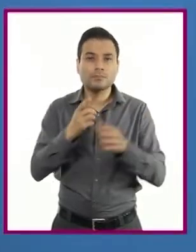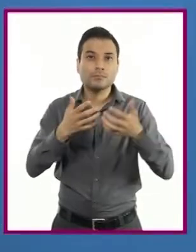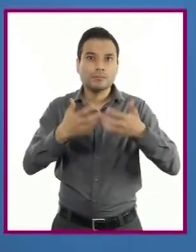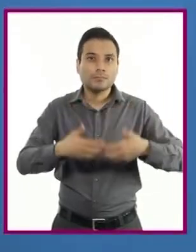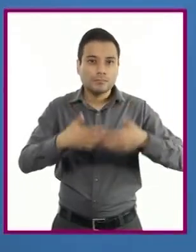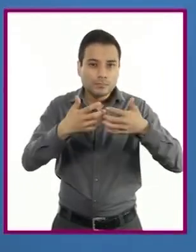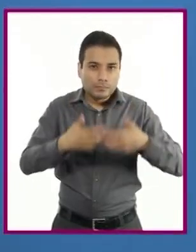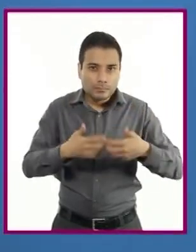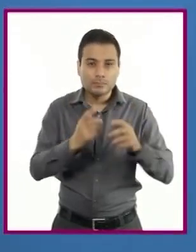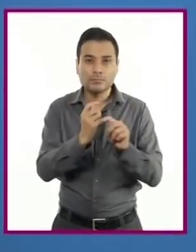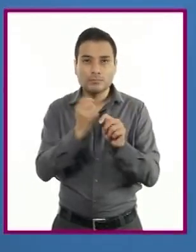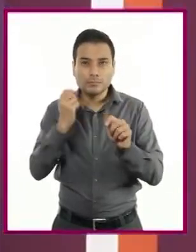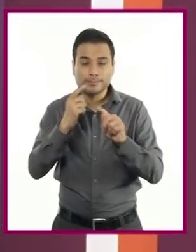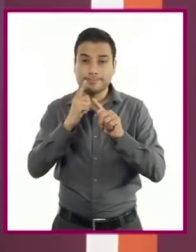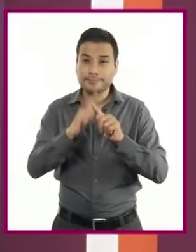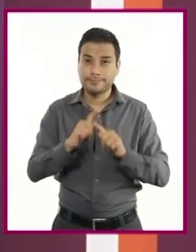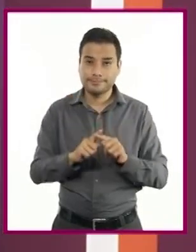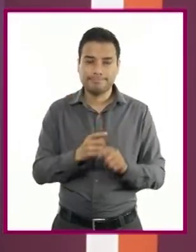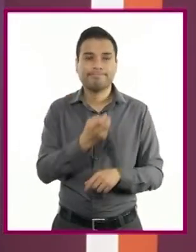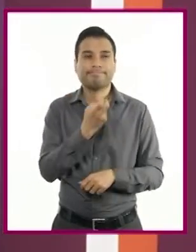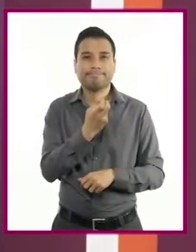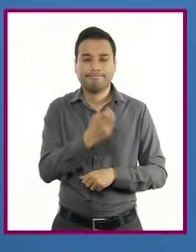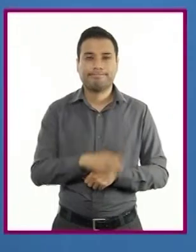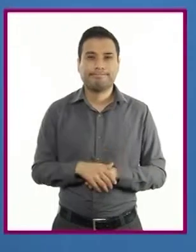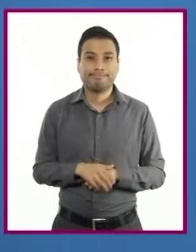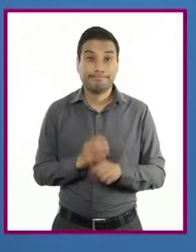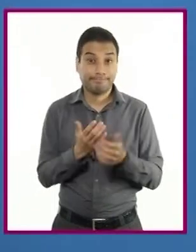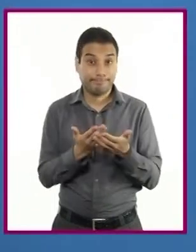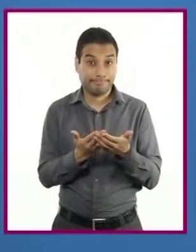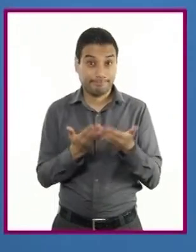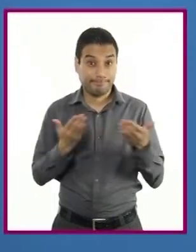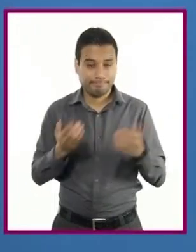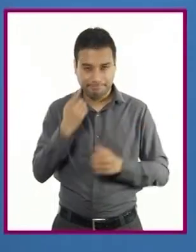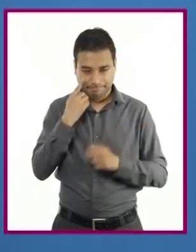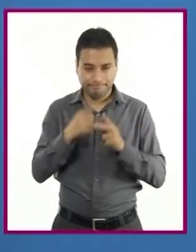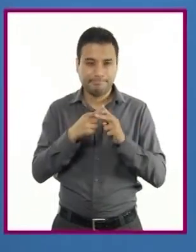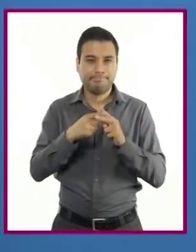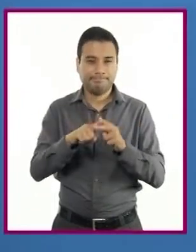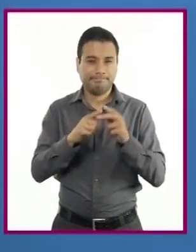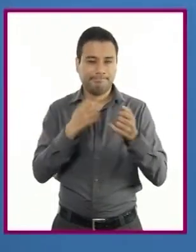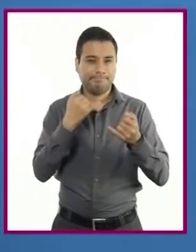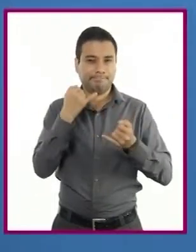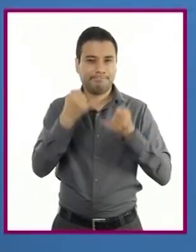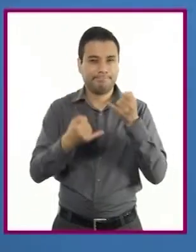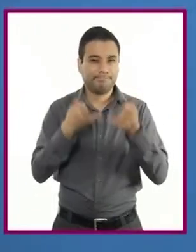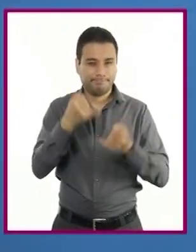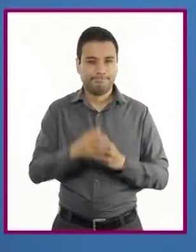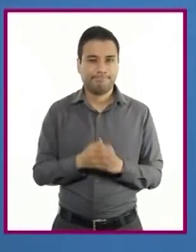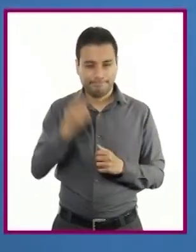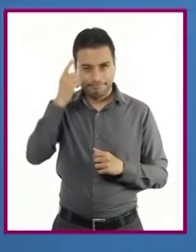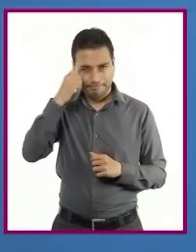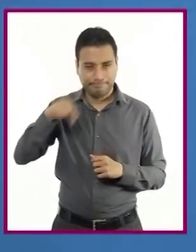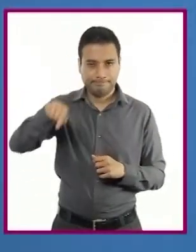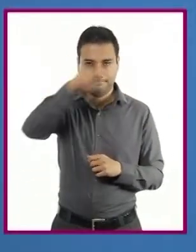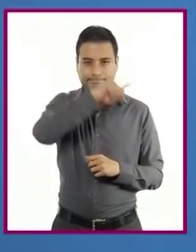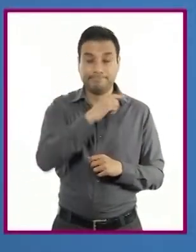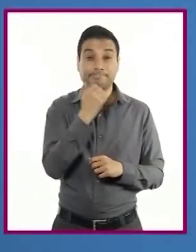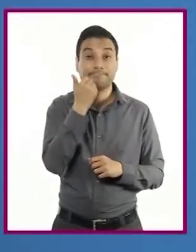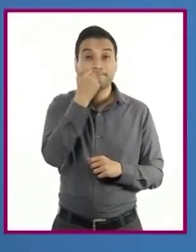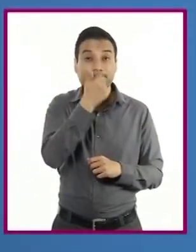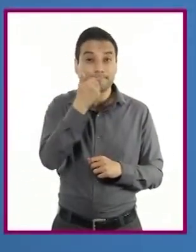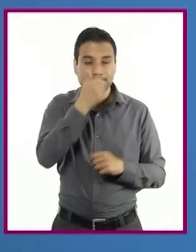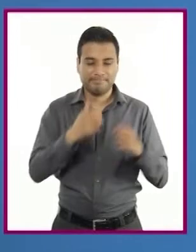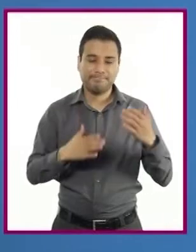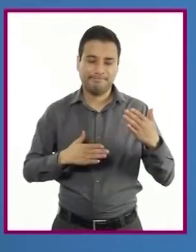humanas. Así es, Nadia. Pero ahora vamos a iniciar con una actividad lúdica, preparada para nuestras alumnas y alumnos que